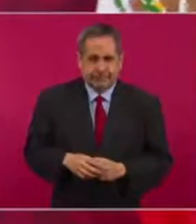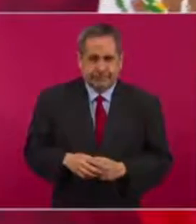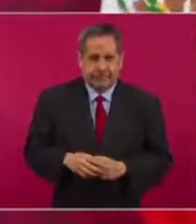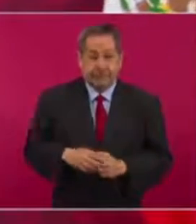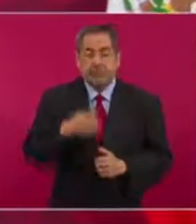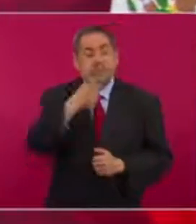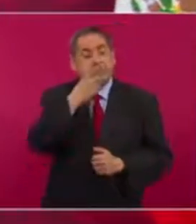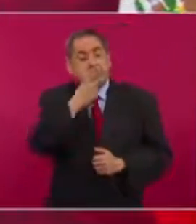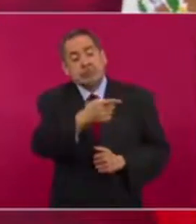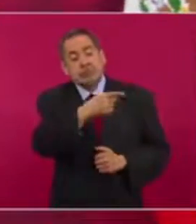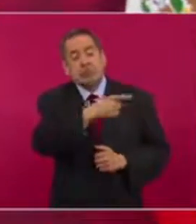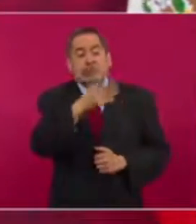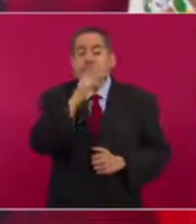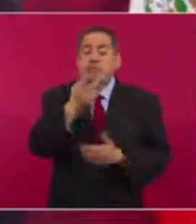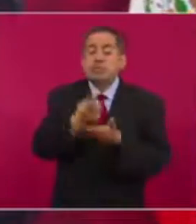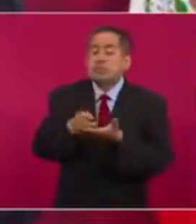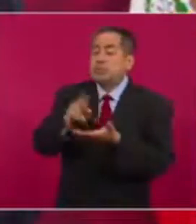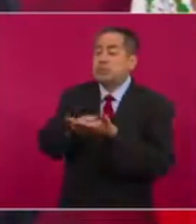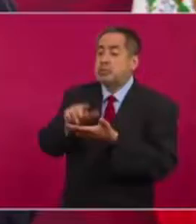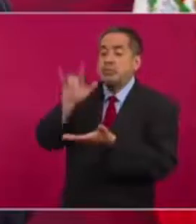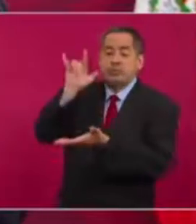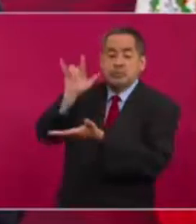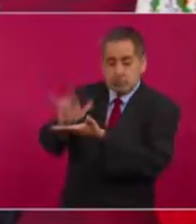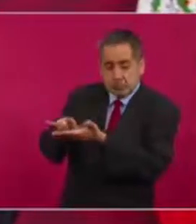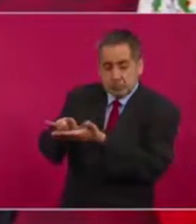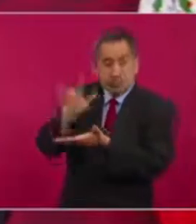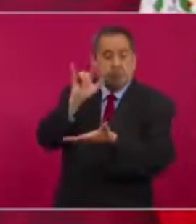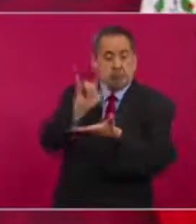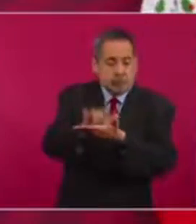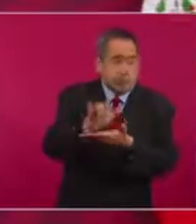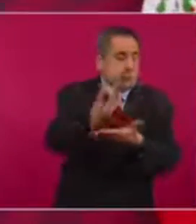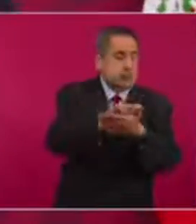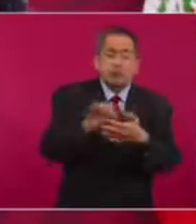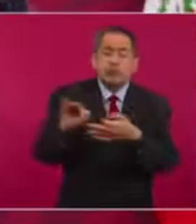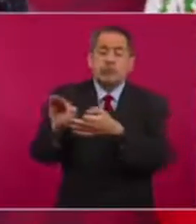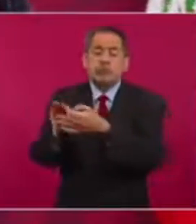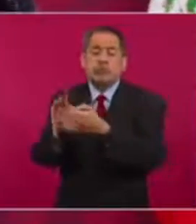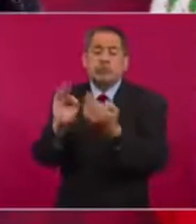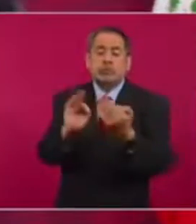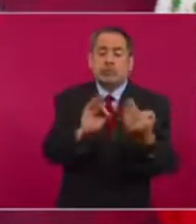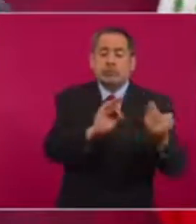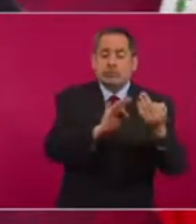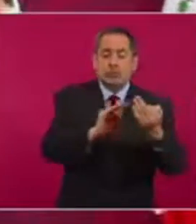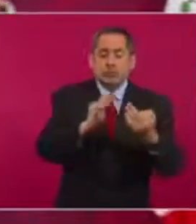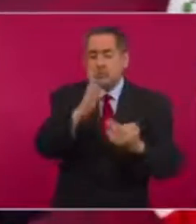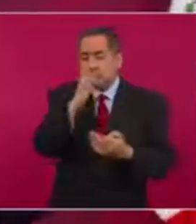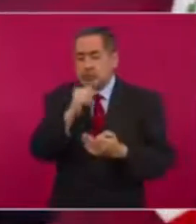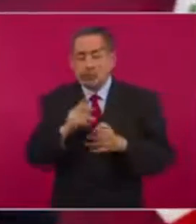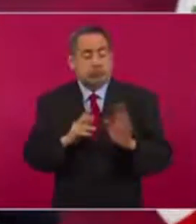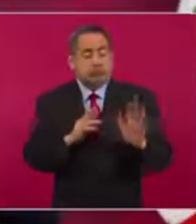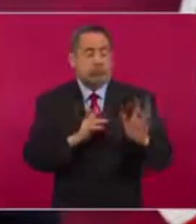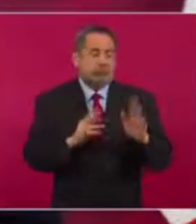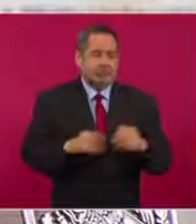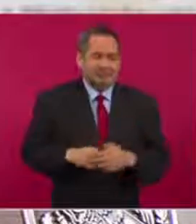no se podía volar con los tres